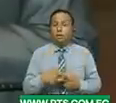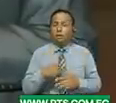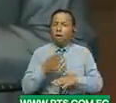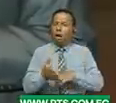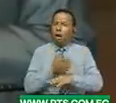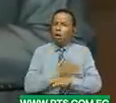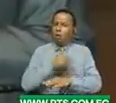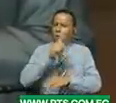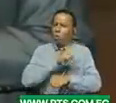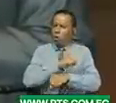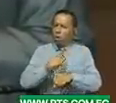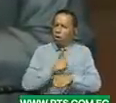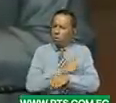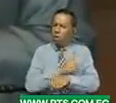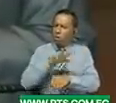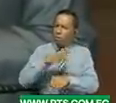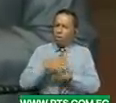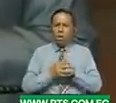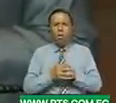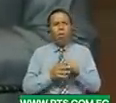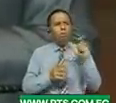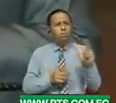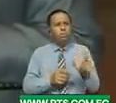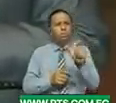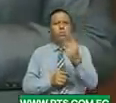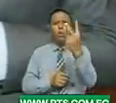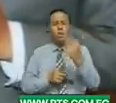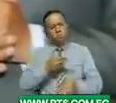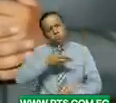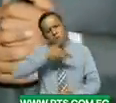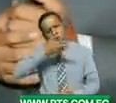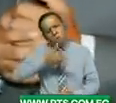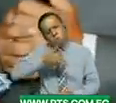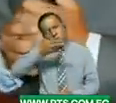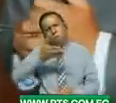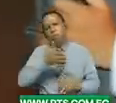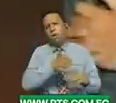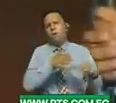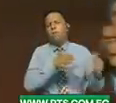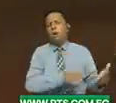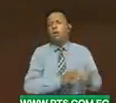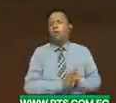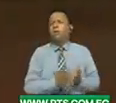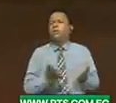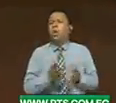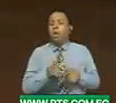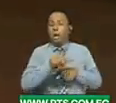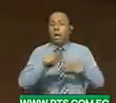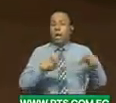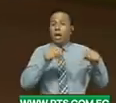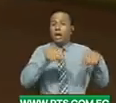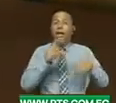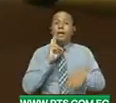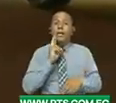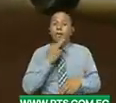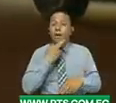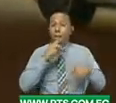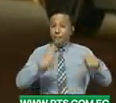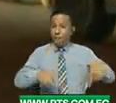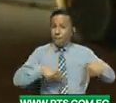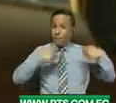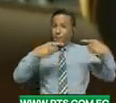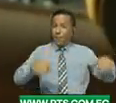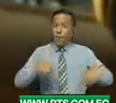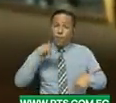dos ciudadanos fueron asesinados de varios disparos en el exterior de un asadero en este sector de la